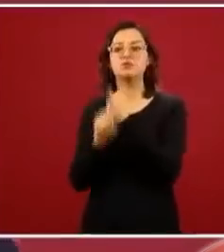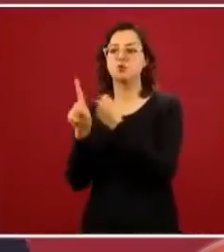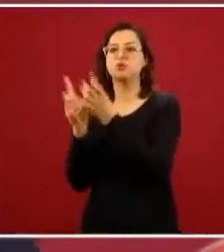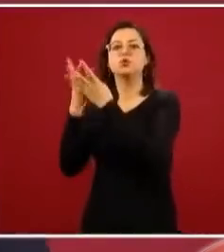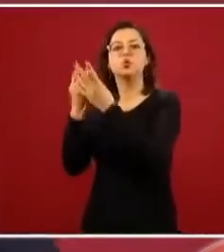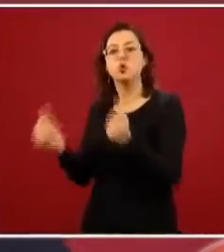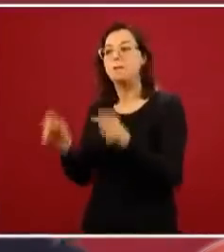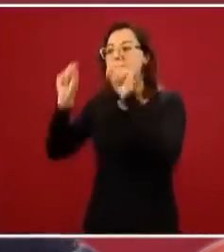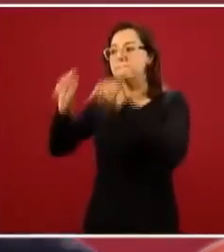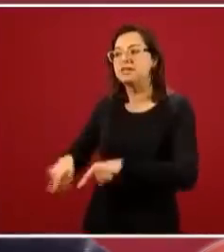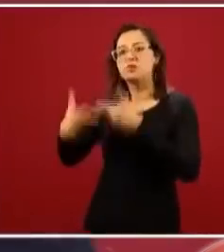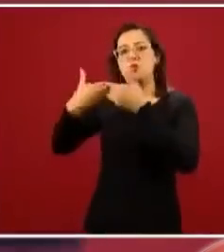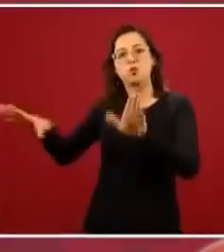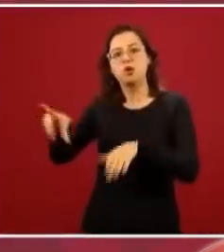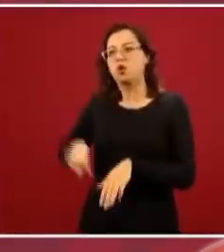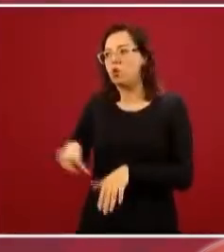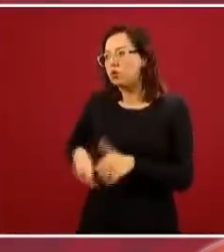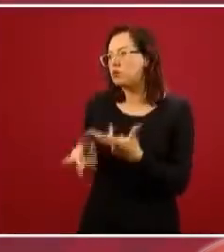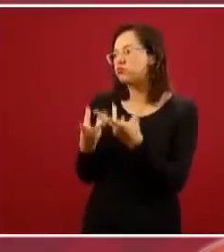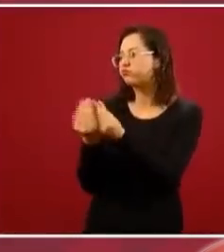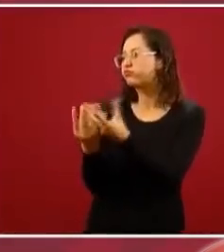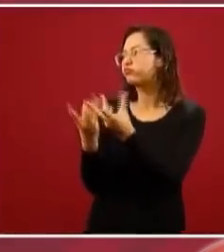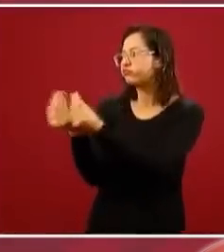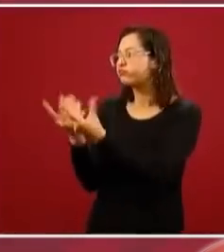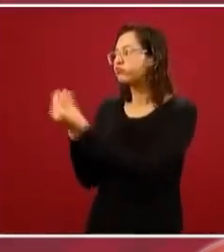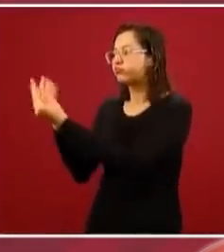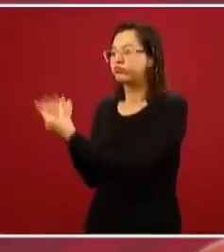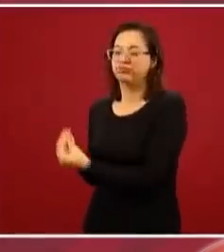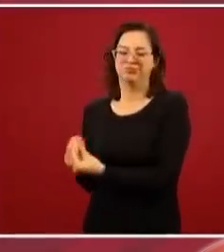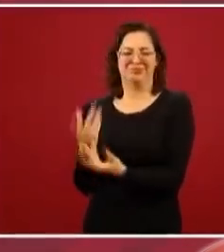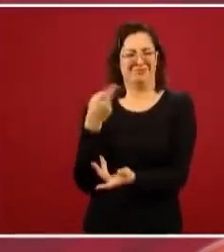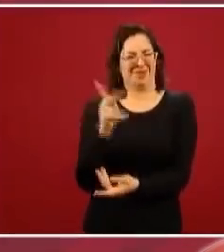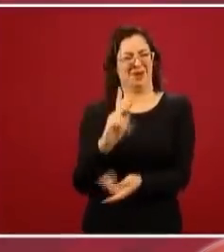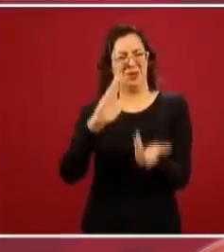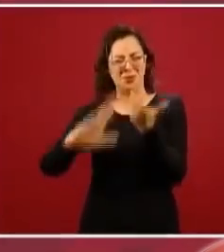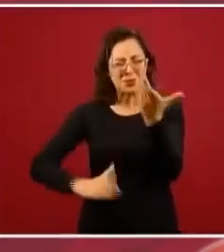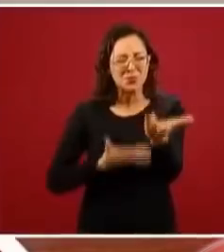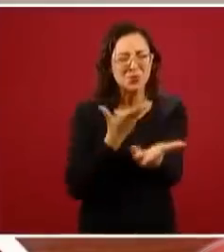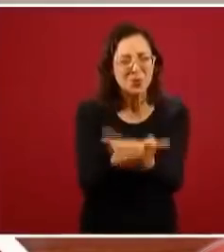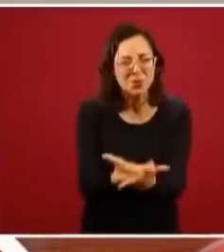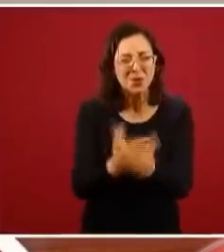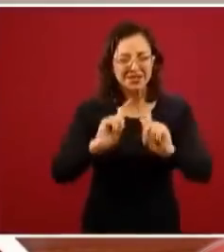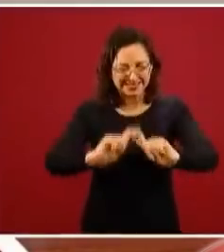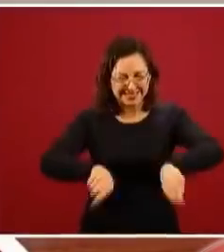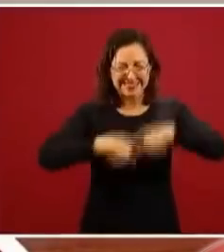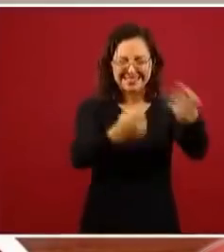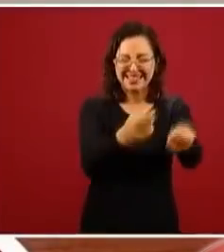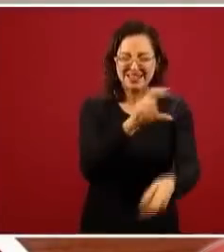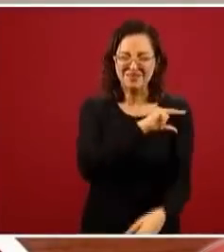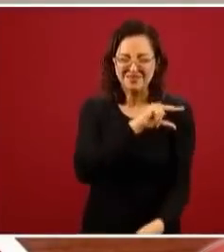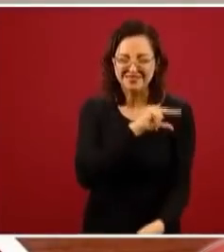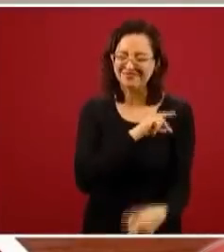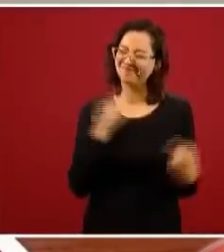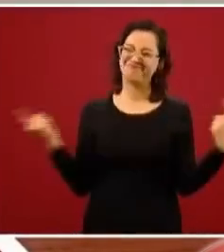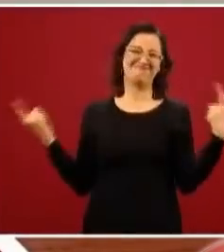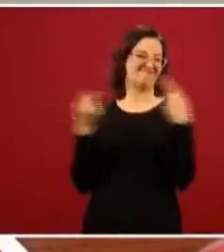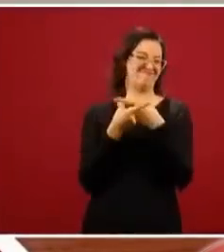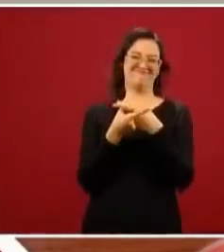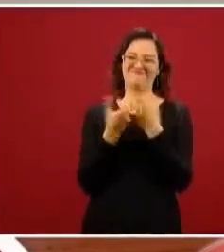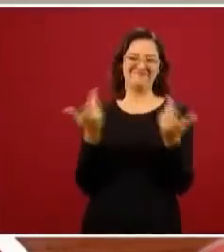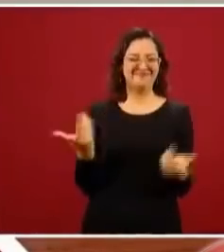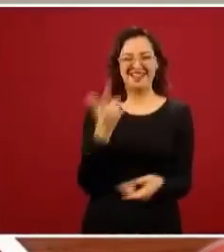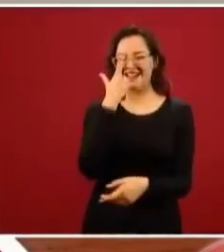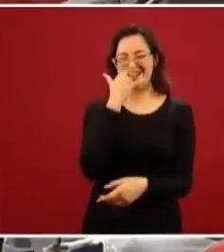problemas. Nos parece que es grave que se esté planteando justamente un proceso que es contrario a lo que debemos de hacer de